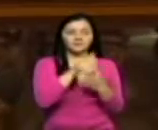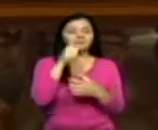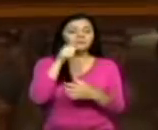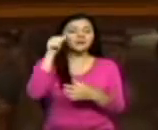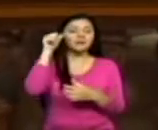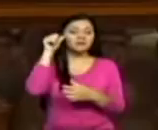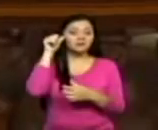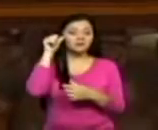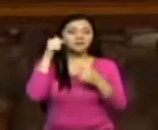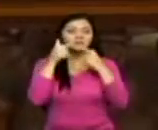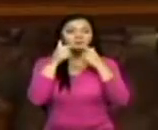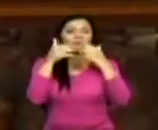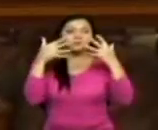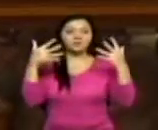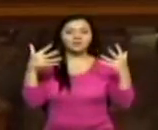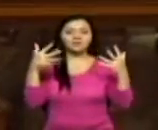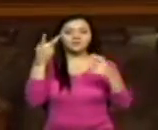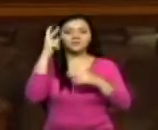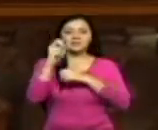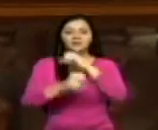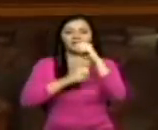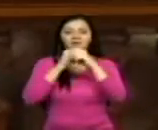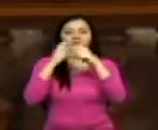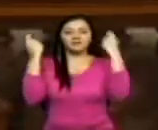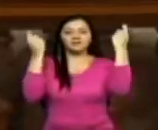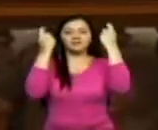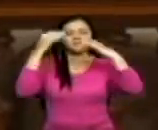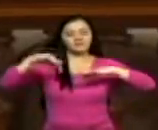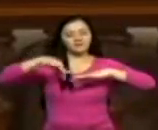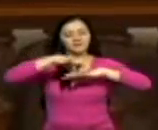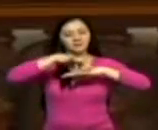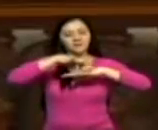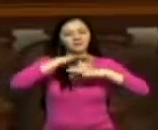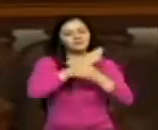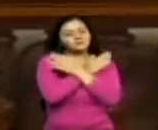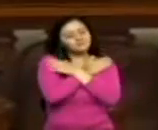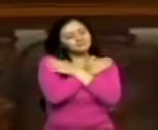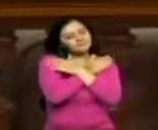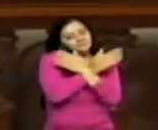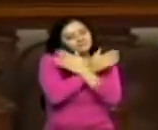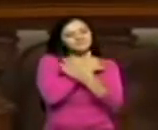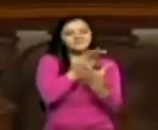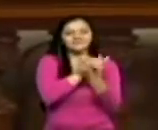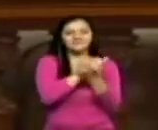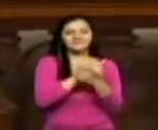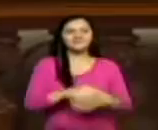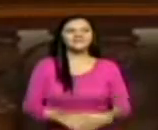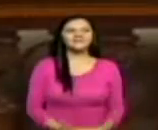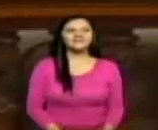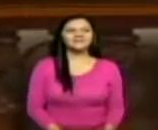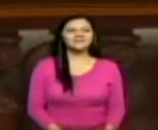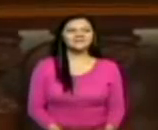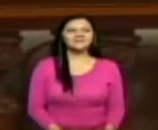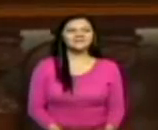ayer 20 años de aniversario de matrimonio. Un saludo.